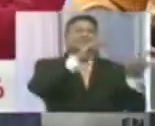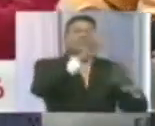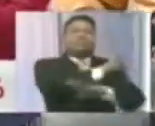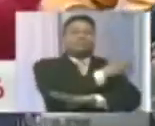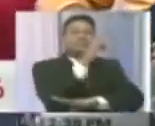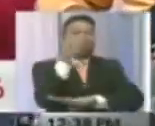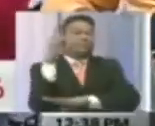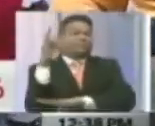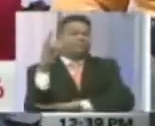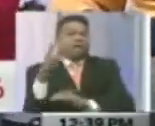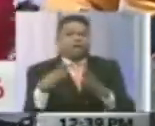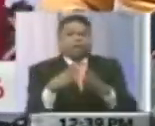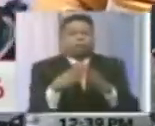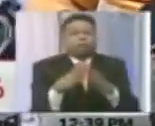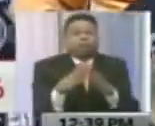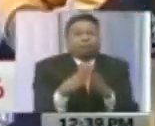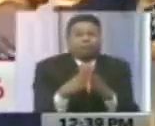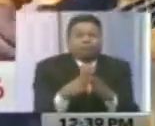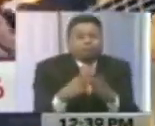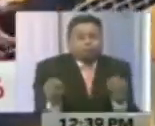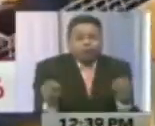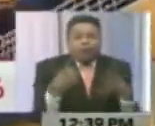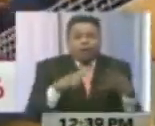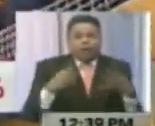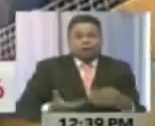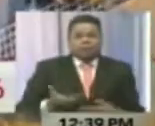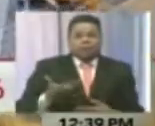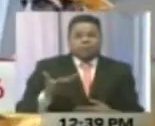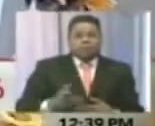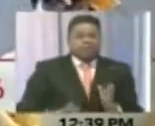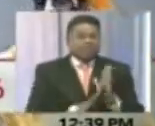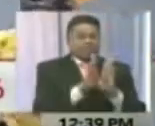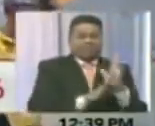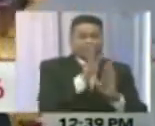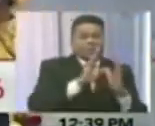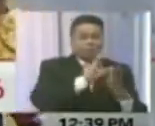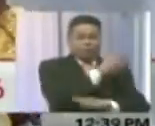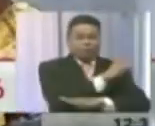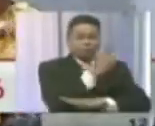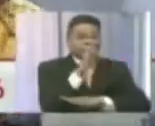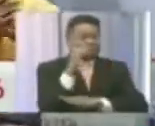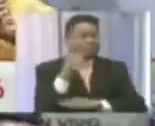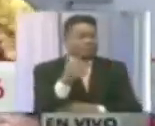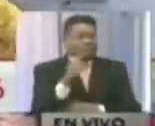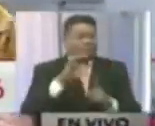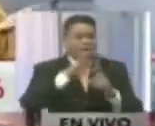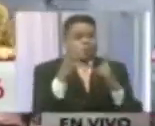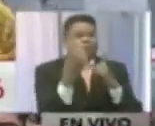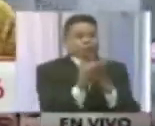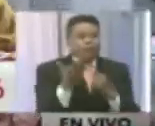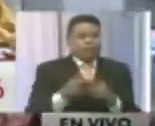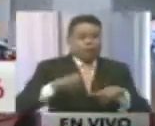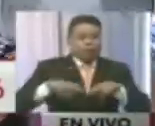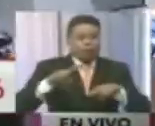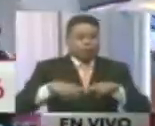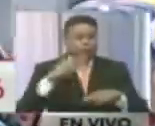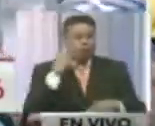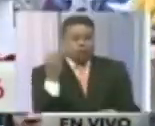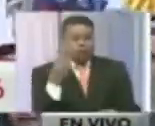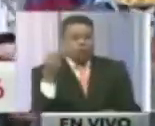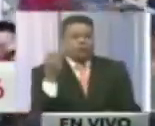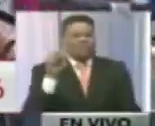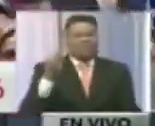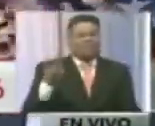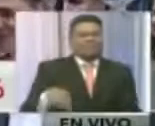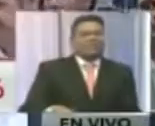recreación y puntos de desarrollo cultural para nuestros niños, nuestras niñas y nuestros adolescentes. Así que el gobernador